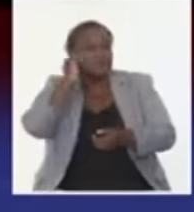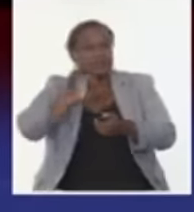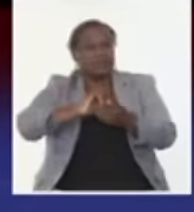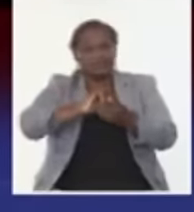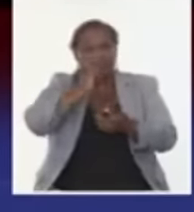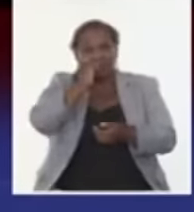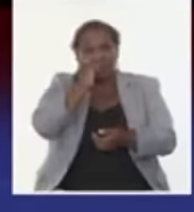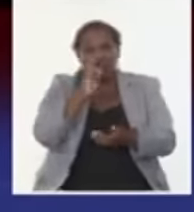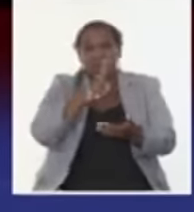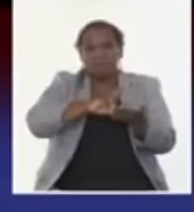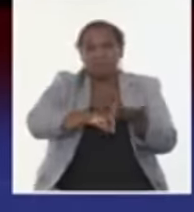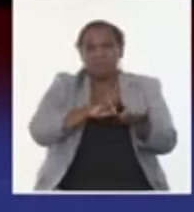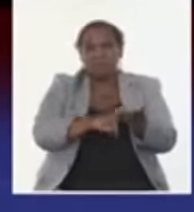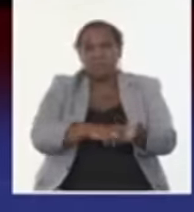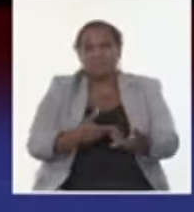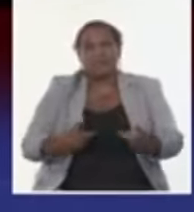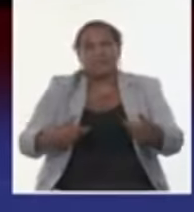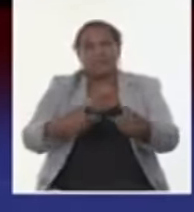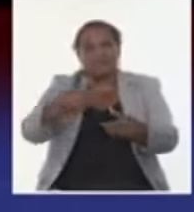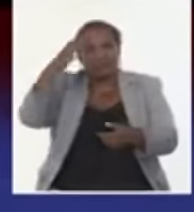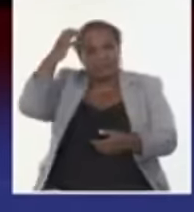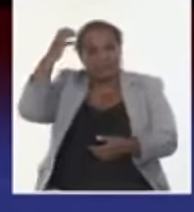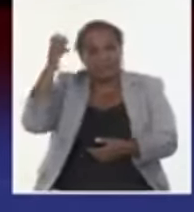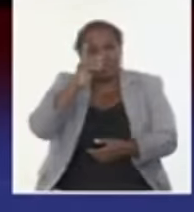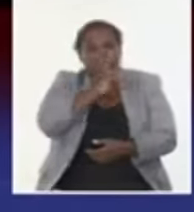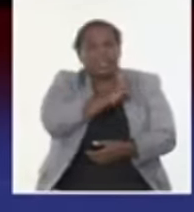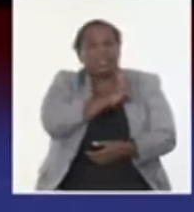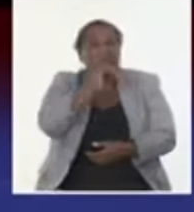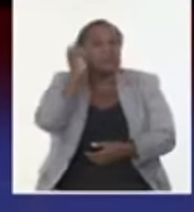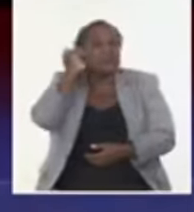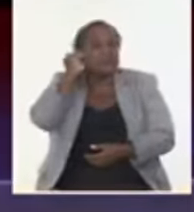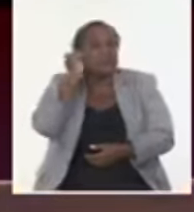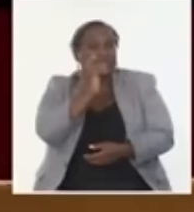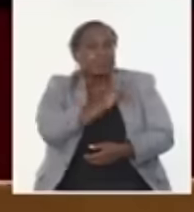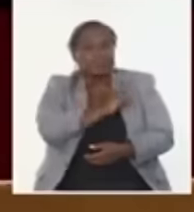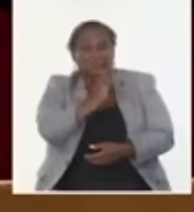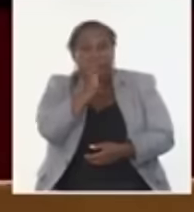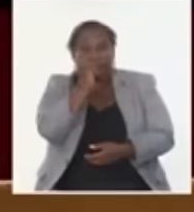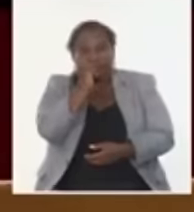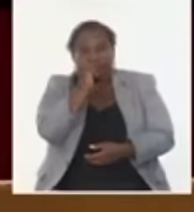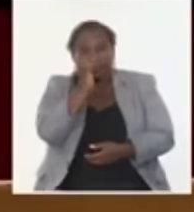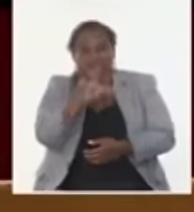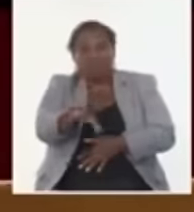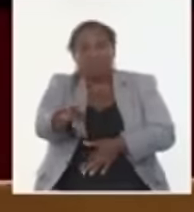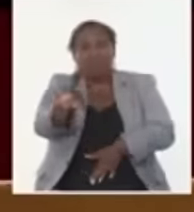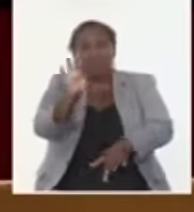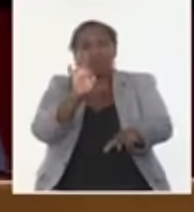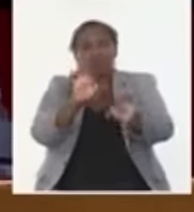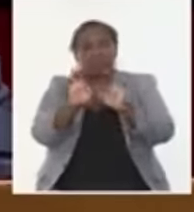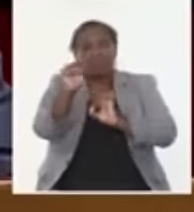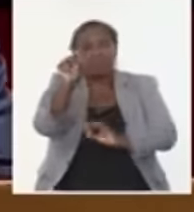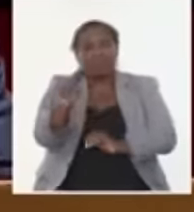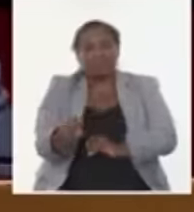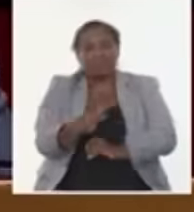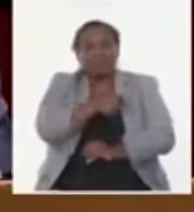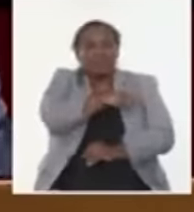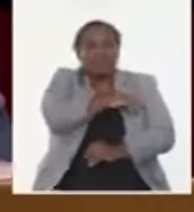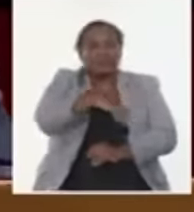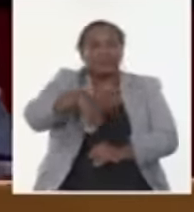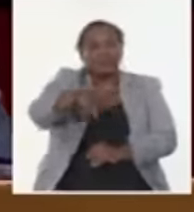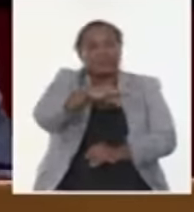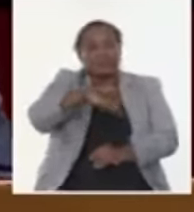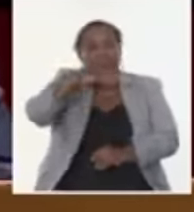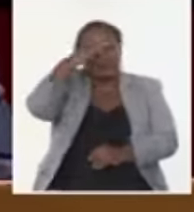Consejo de Estado, queridas diputadas y diputados, invitados, querido pueblo de Cuba.